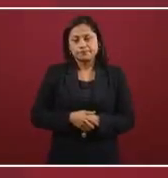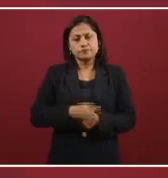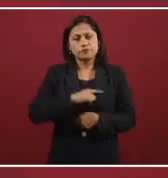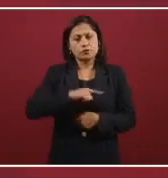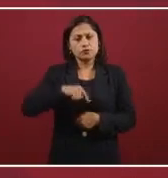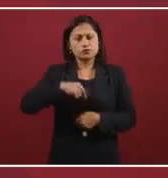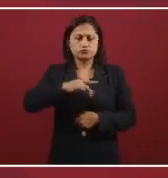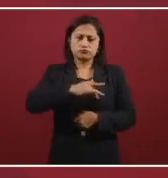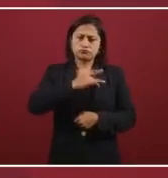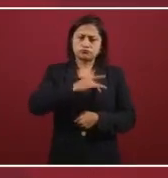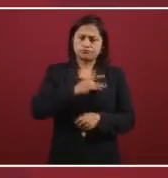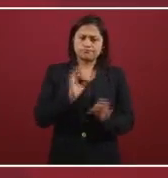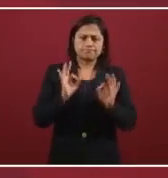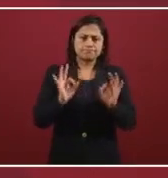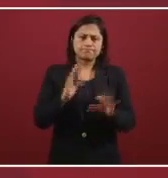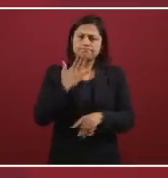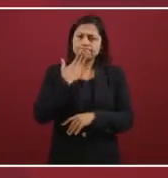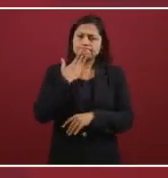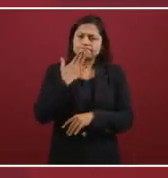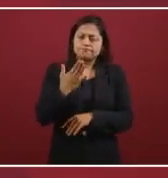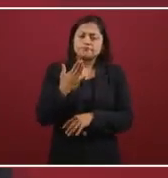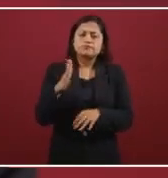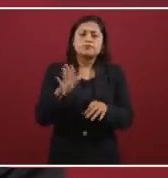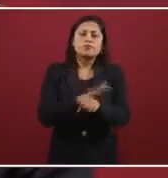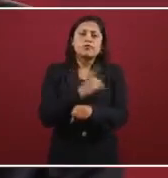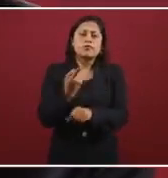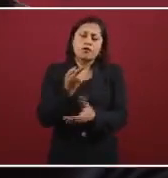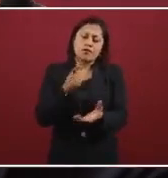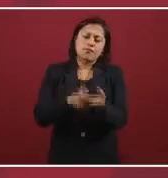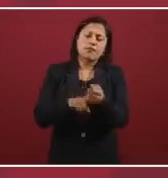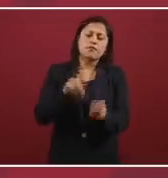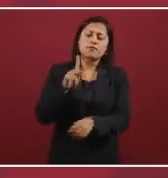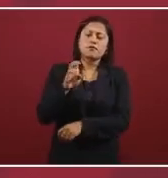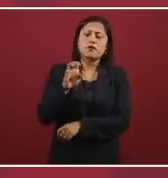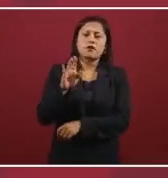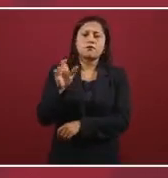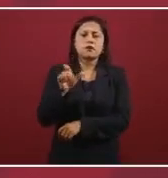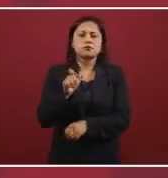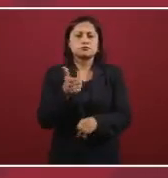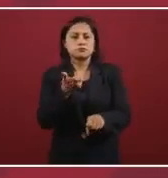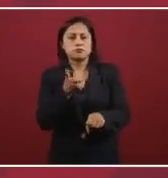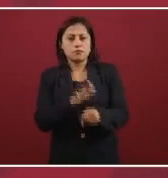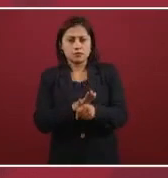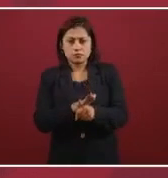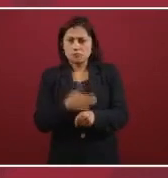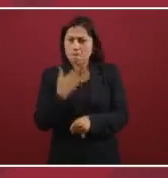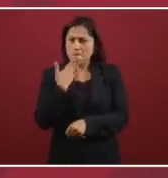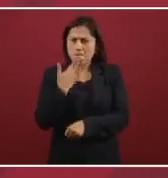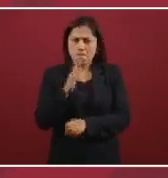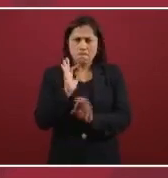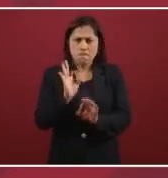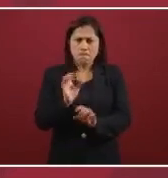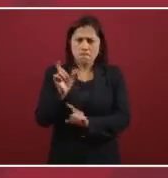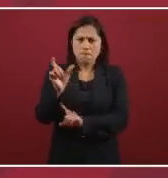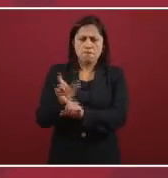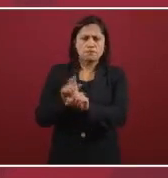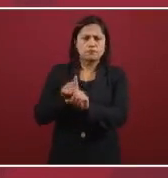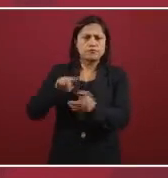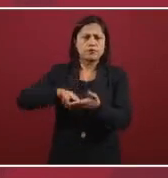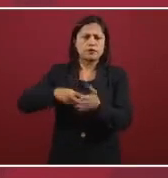satisfechos con la buena administración de Pemex, del ingeniero Octavio Romero Oropesa.